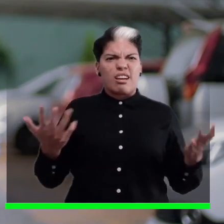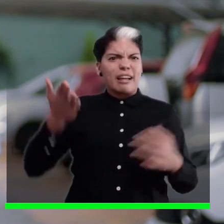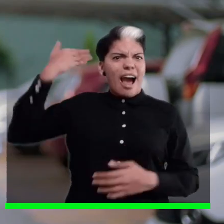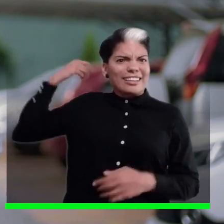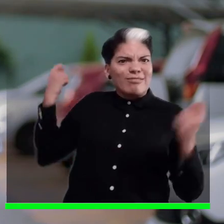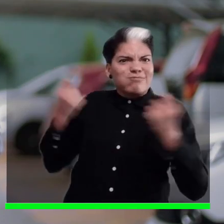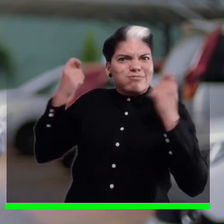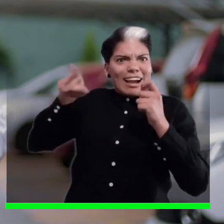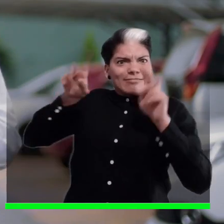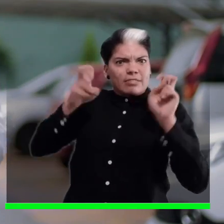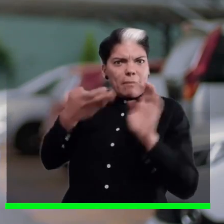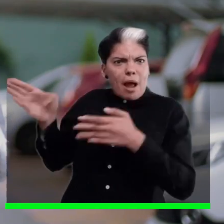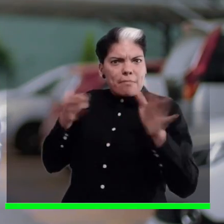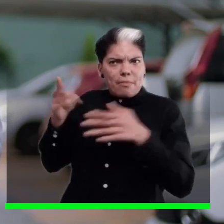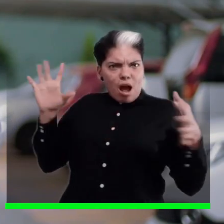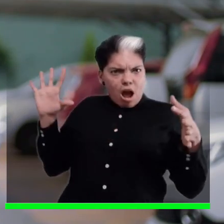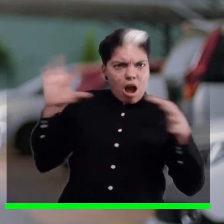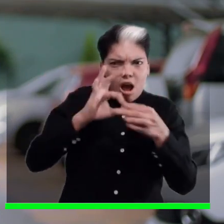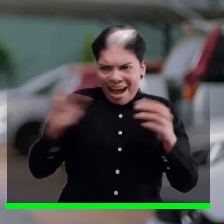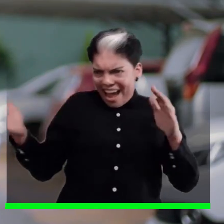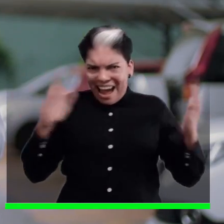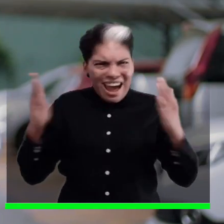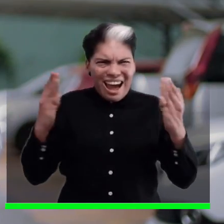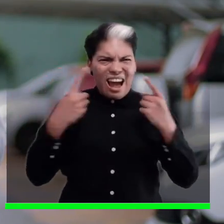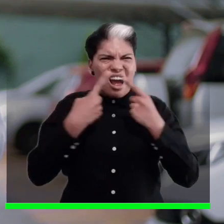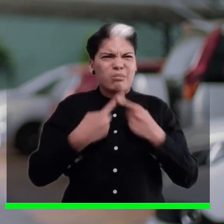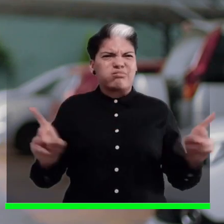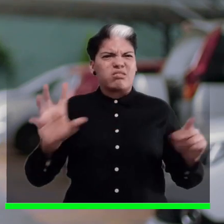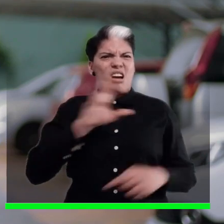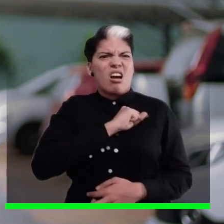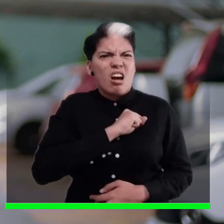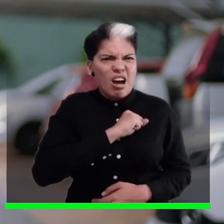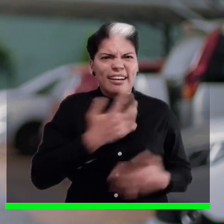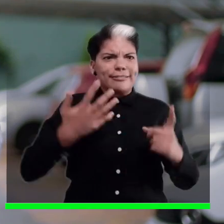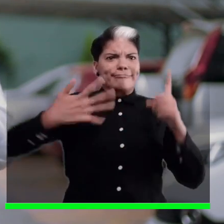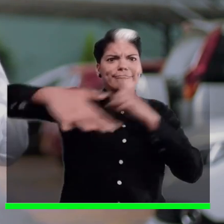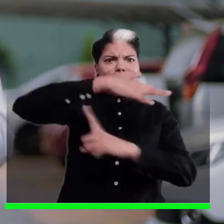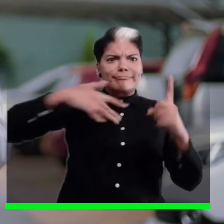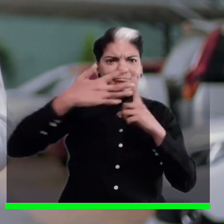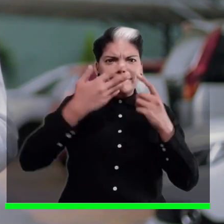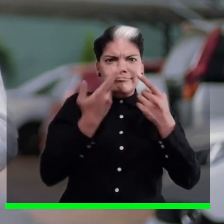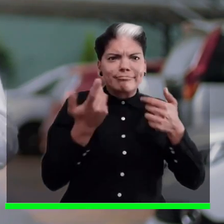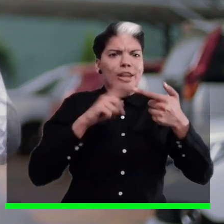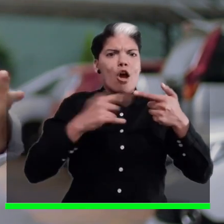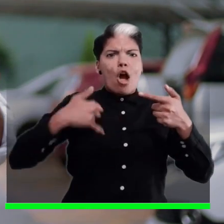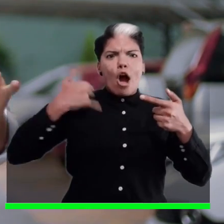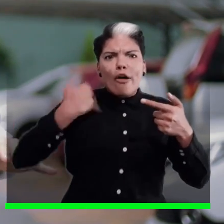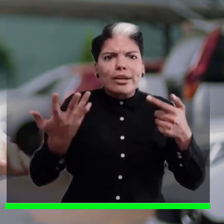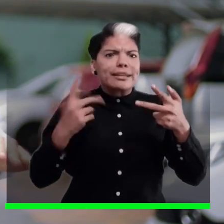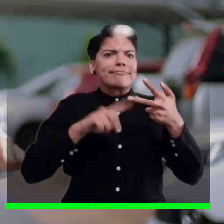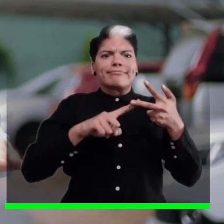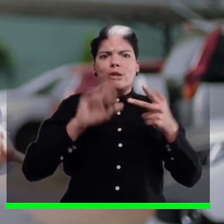de Medellín, nos dimos cuenta de la triste realidad. Jóvenes, mujeres, cultura, medio ambiente, deporte,